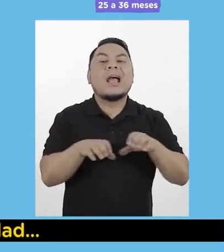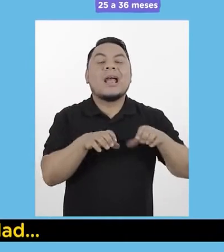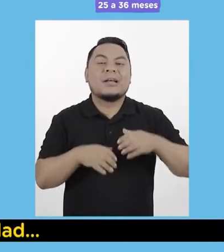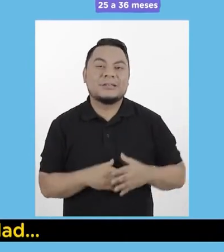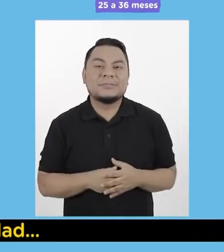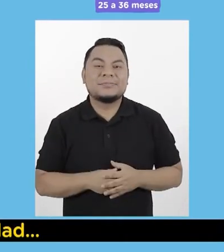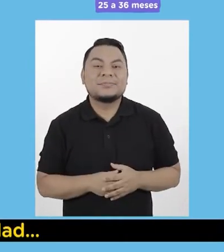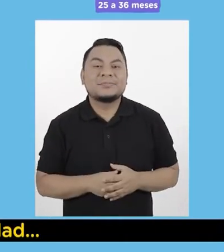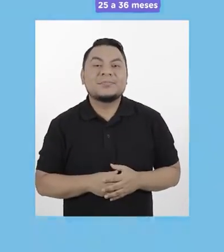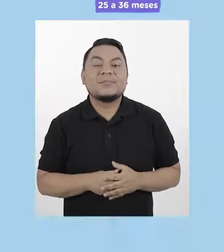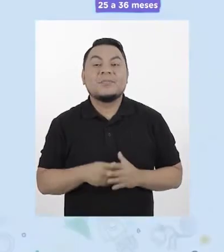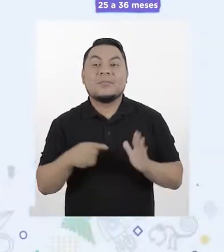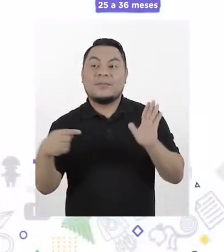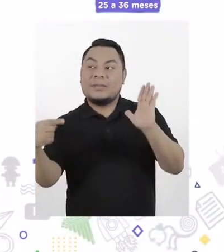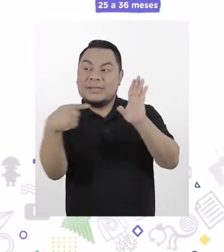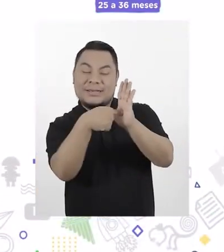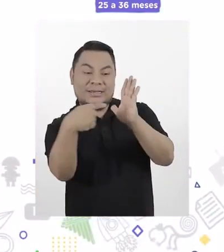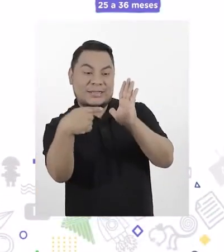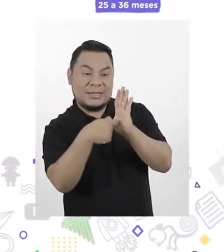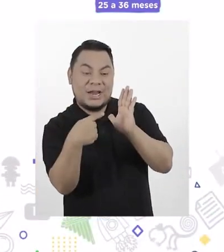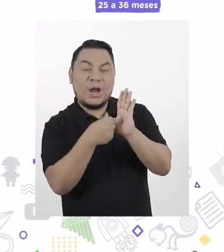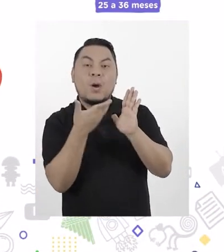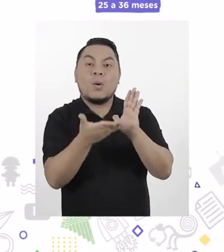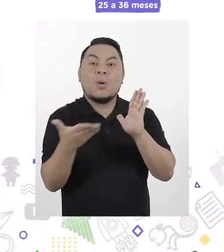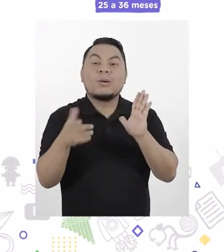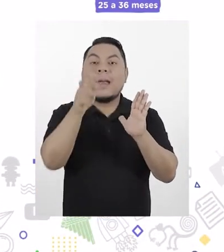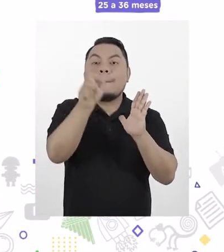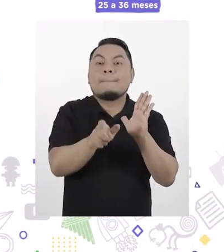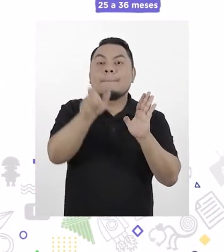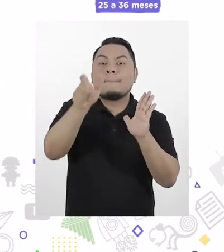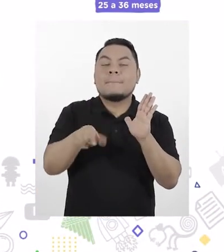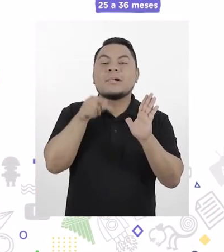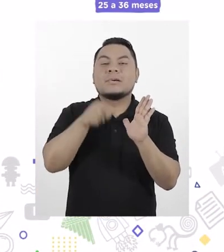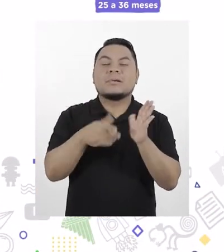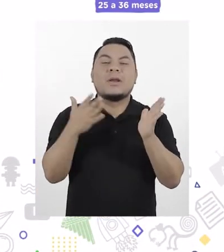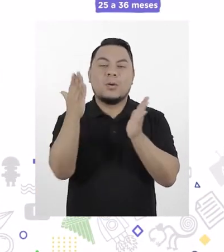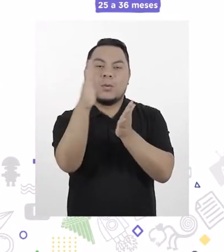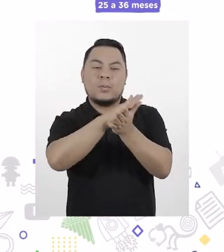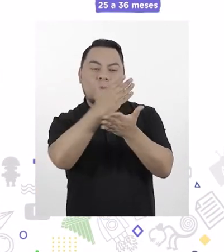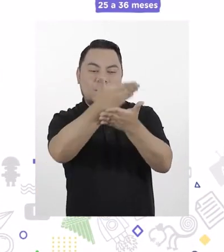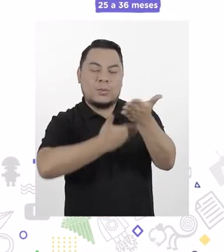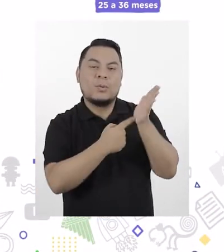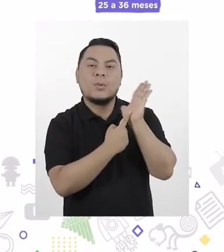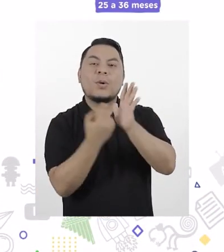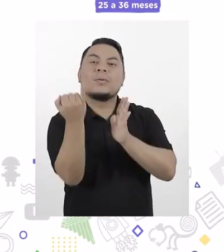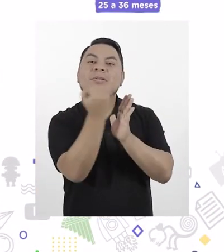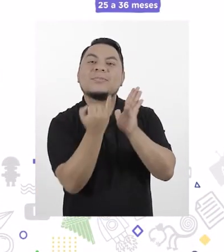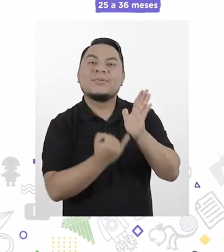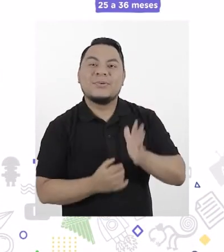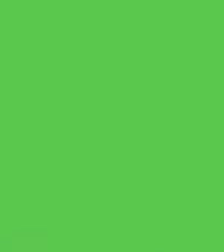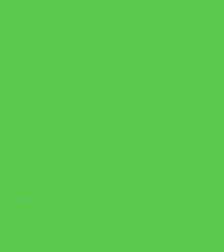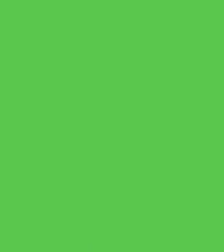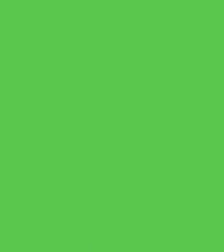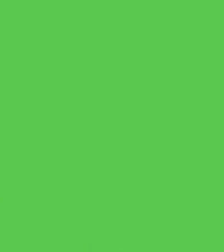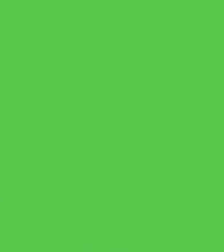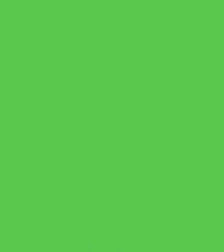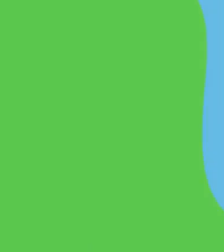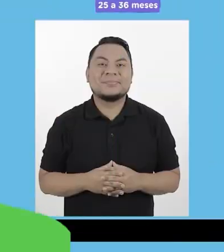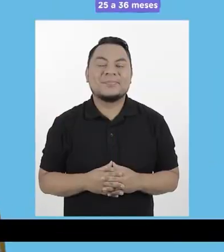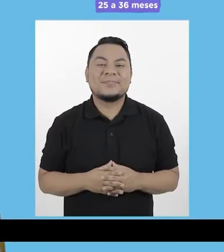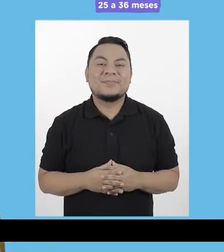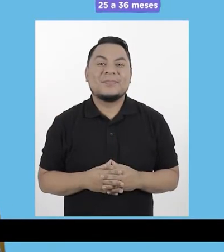nuestra actividad señalando objetos y personajes en una lámina o dibujo.